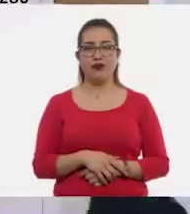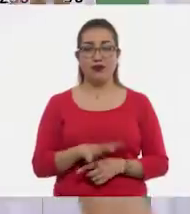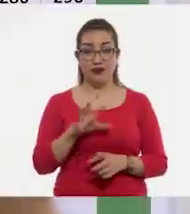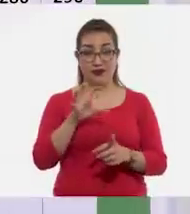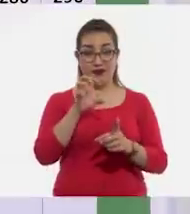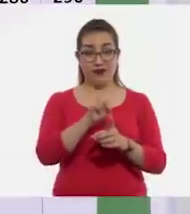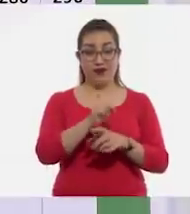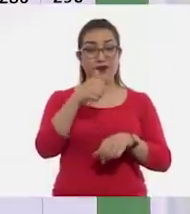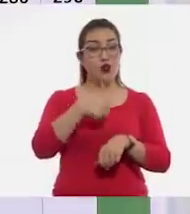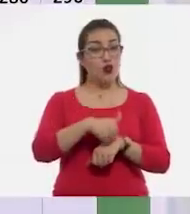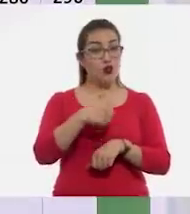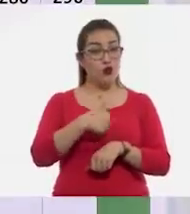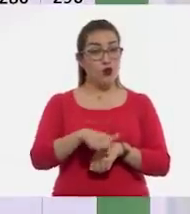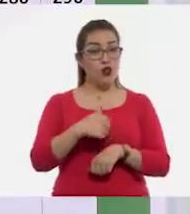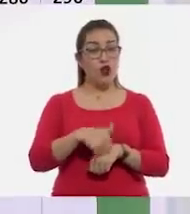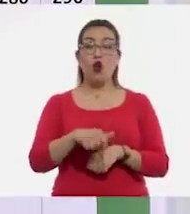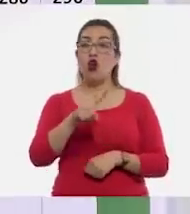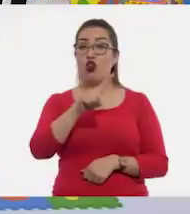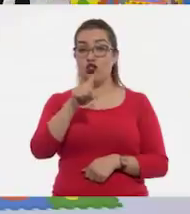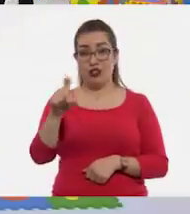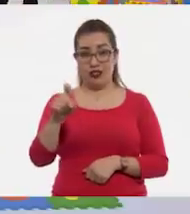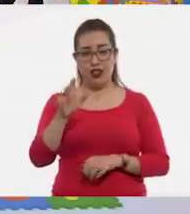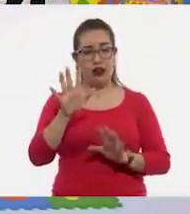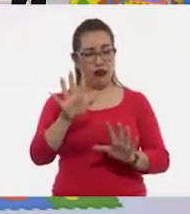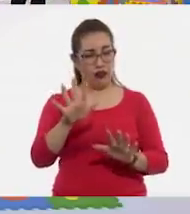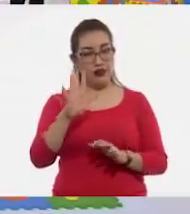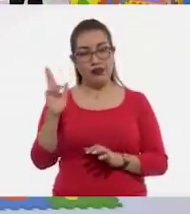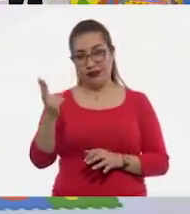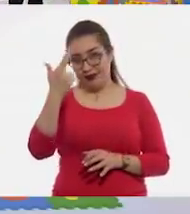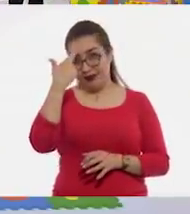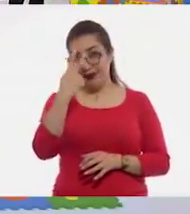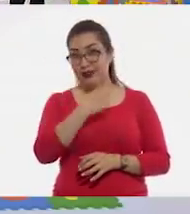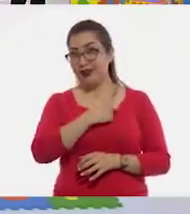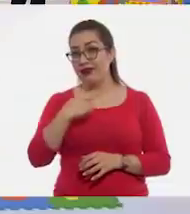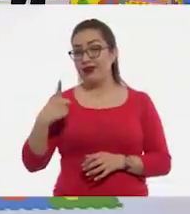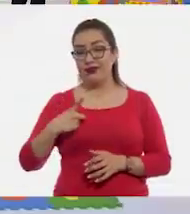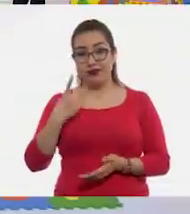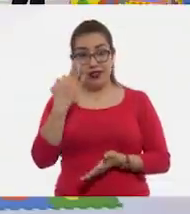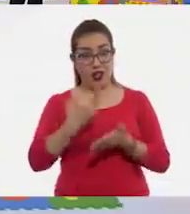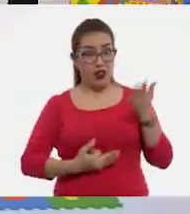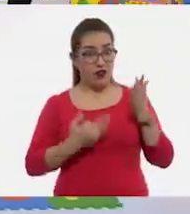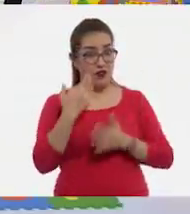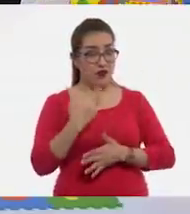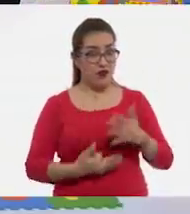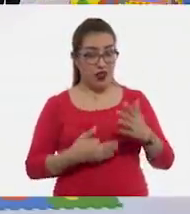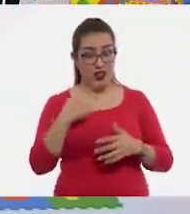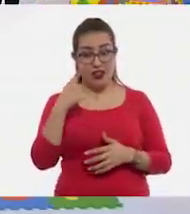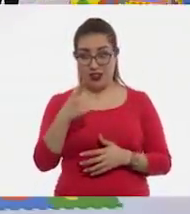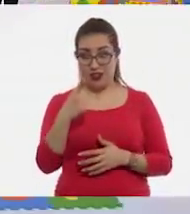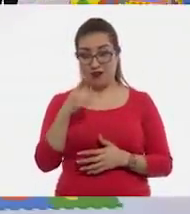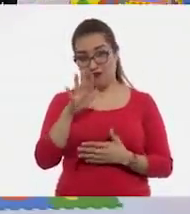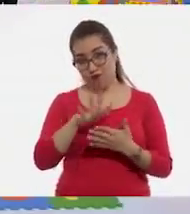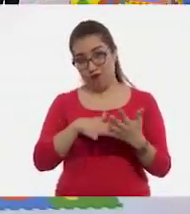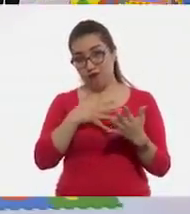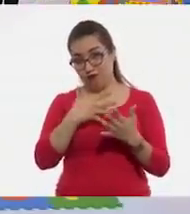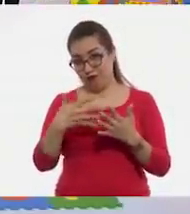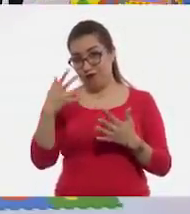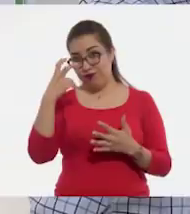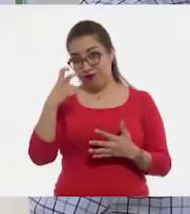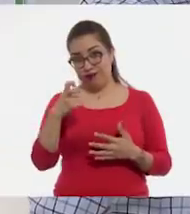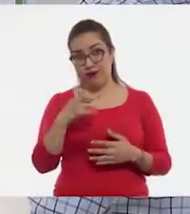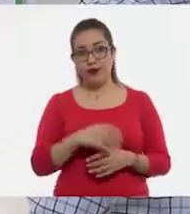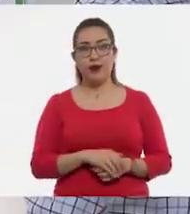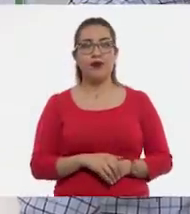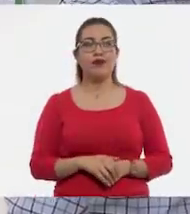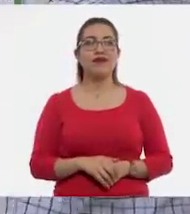pero recordamos que tenía que anotar el los números que faltan en las casillas que están vacías. Si notamos,